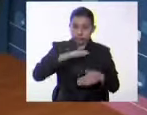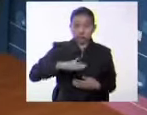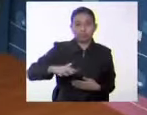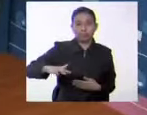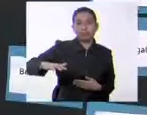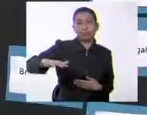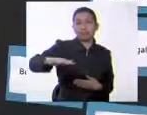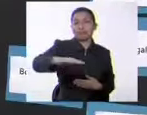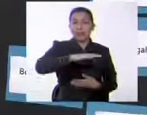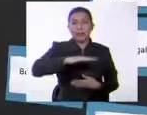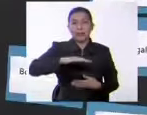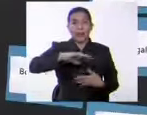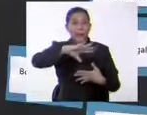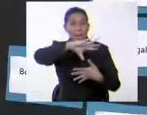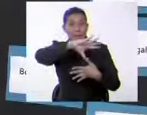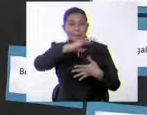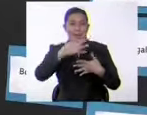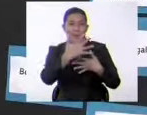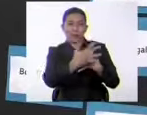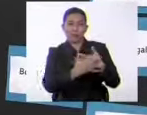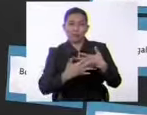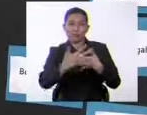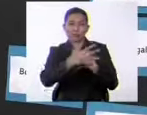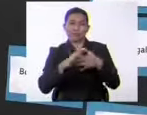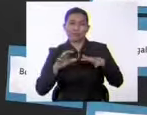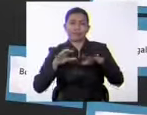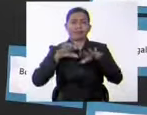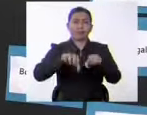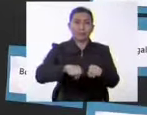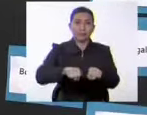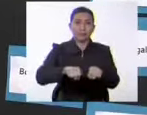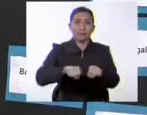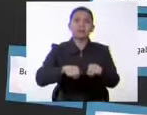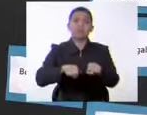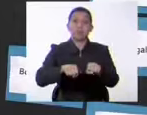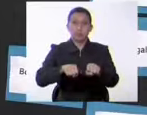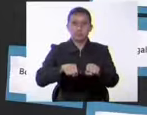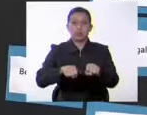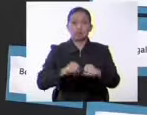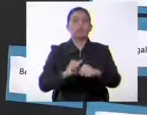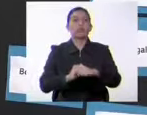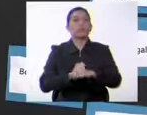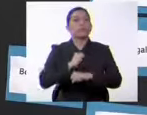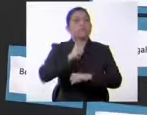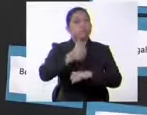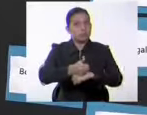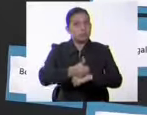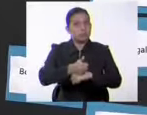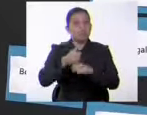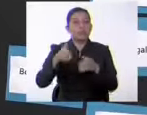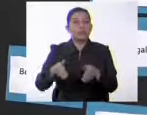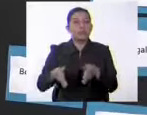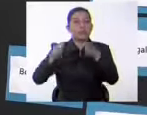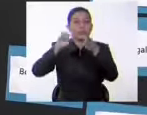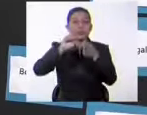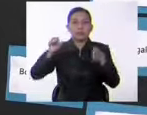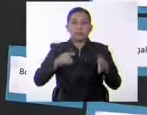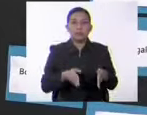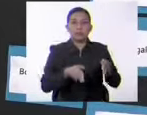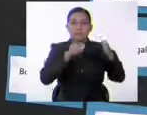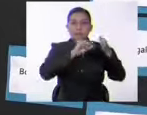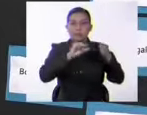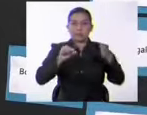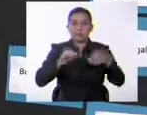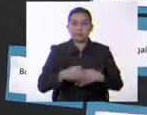ellos, vamos a hablar de que instauraron una serie de instituciones para poder gobernar